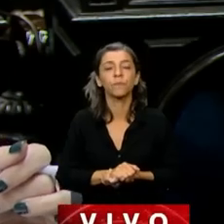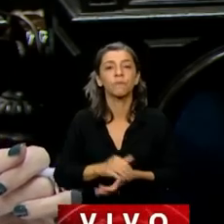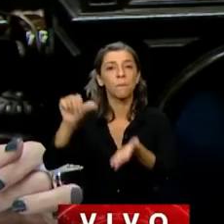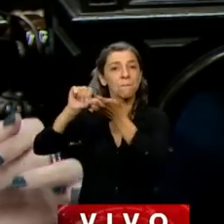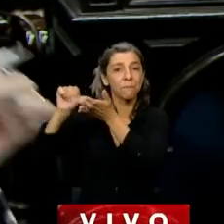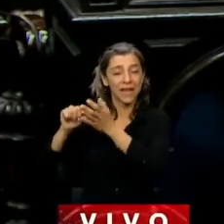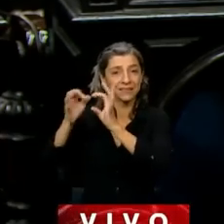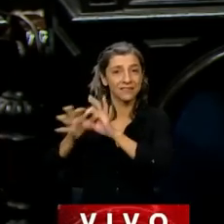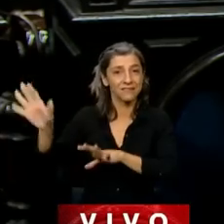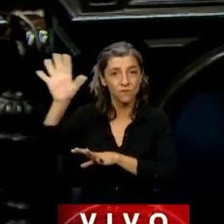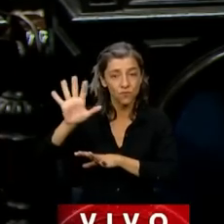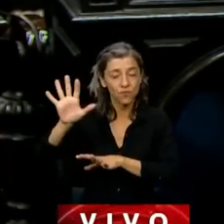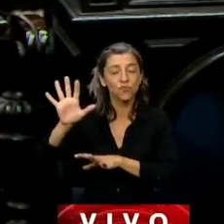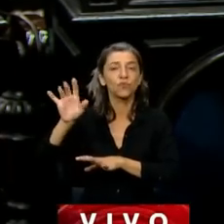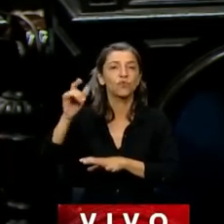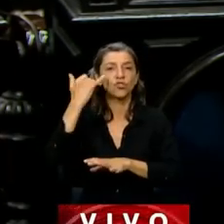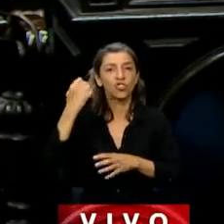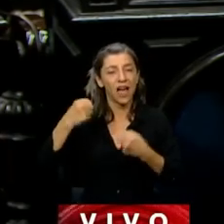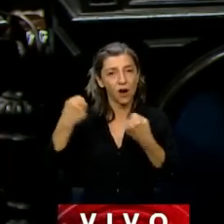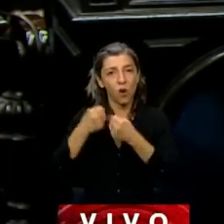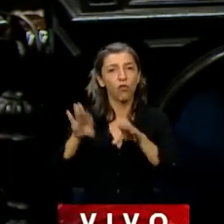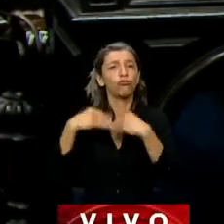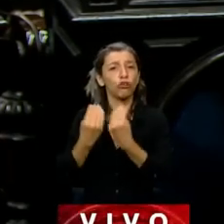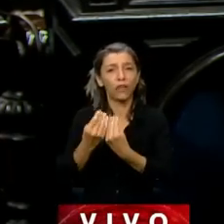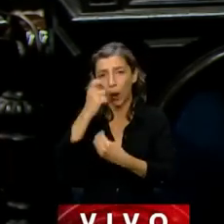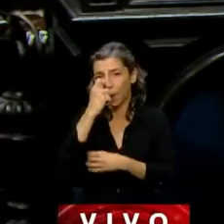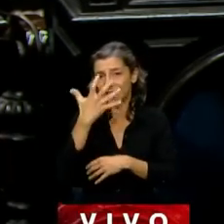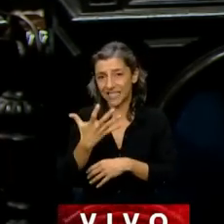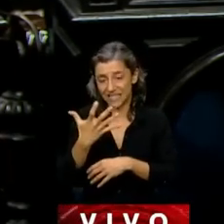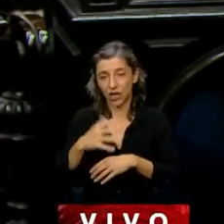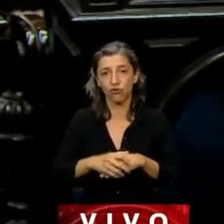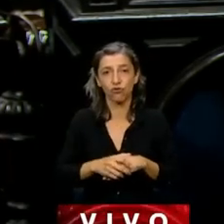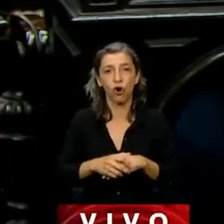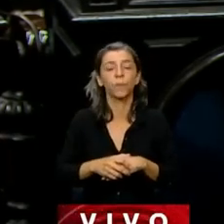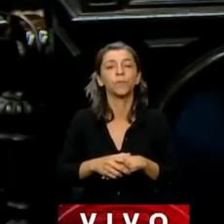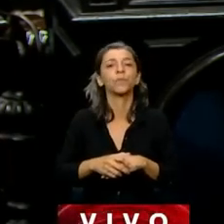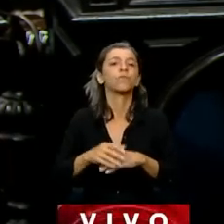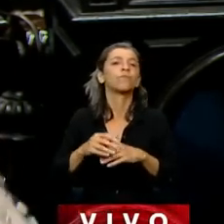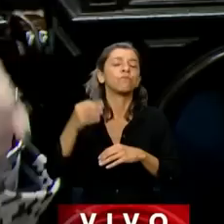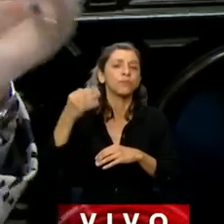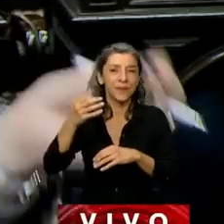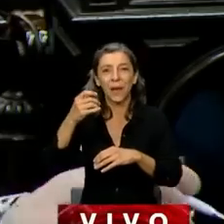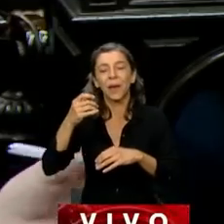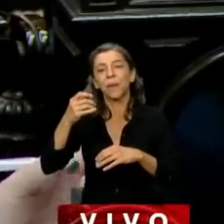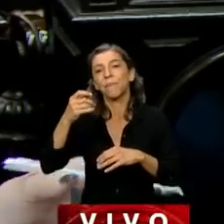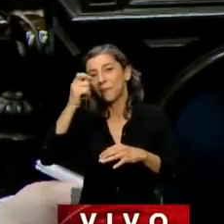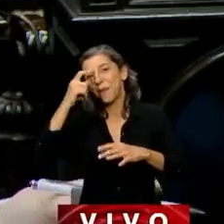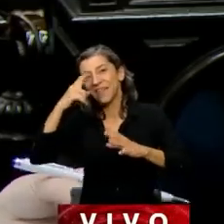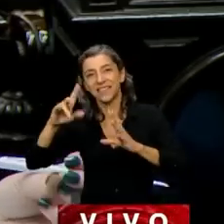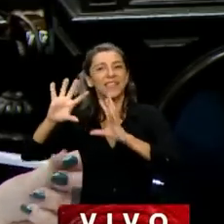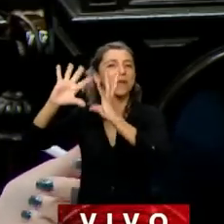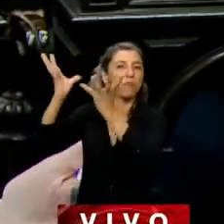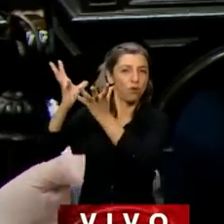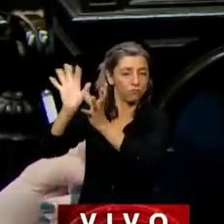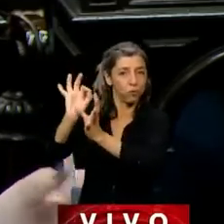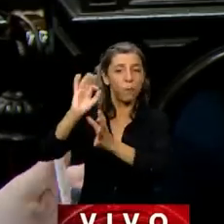Europea que han ratificado el acuerdo son 25 de los 27, incluyendo la Unión Europea. Por parte de